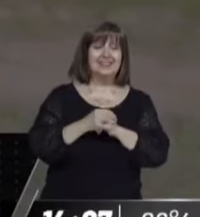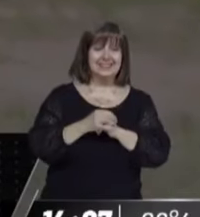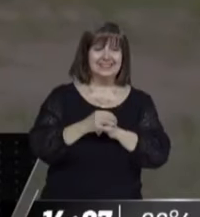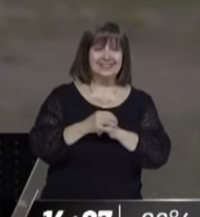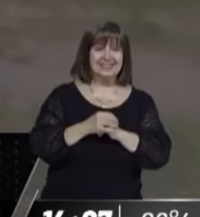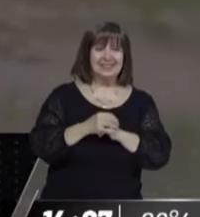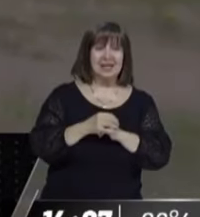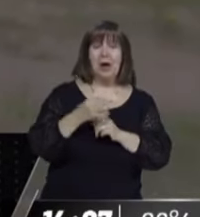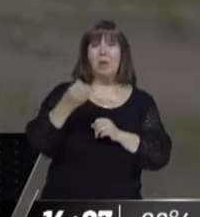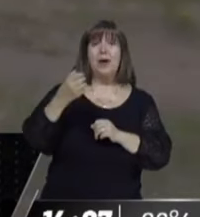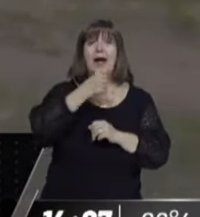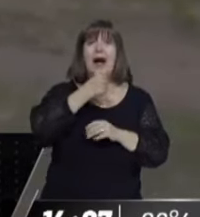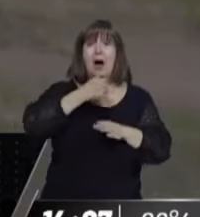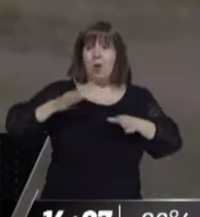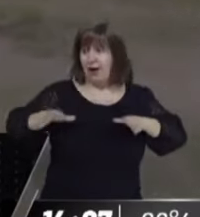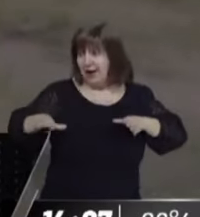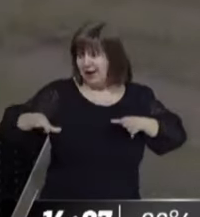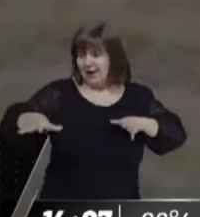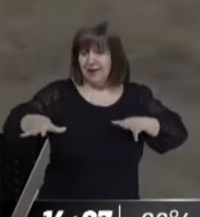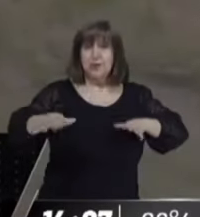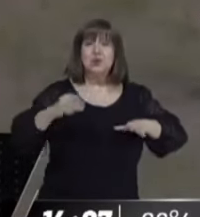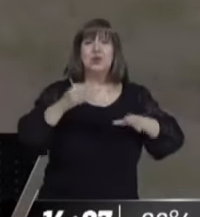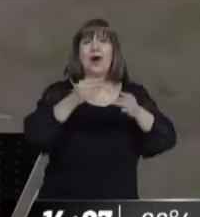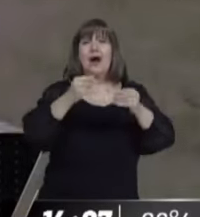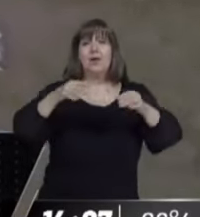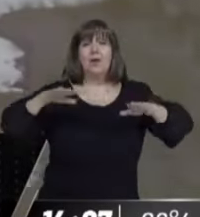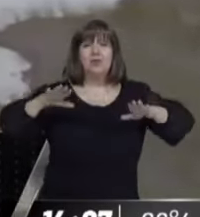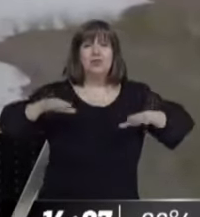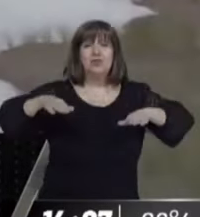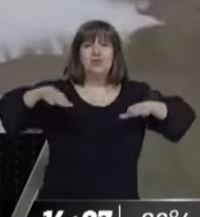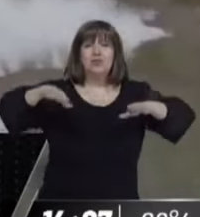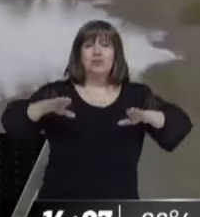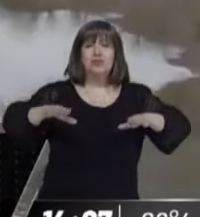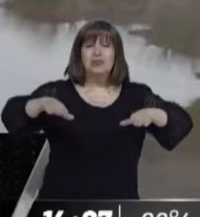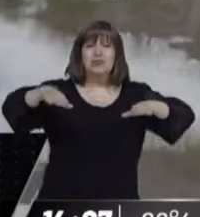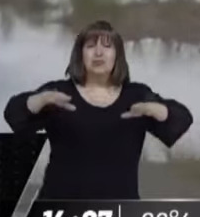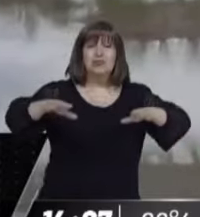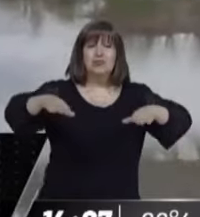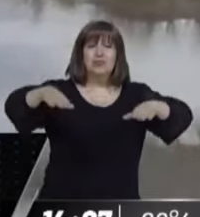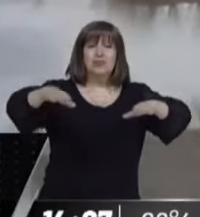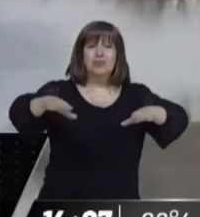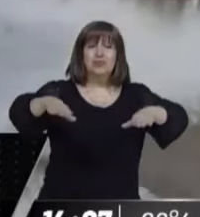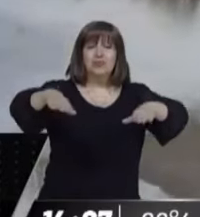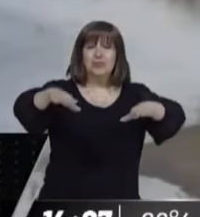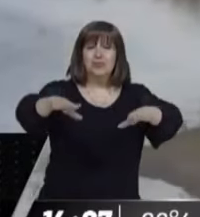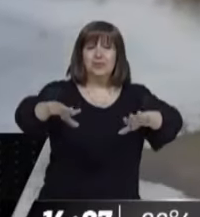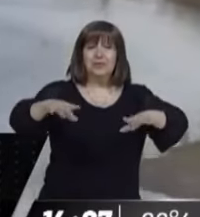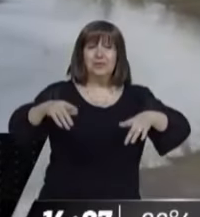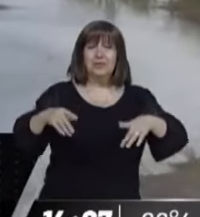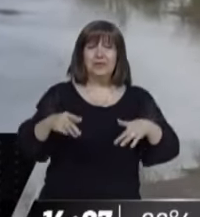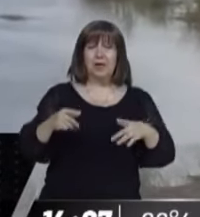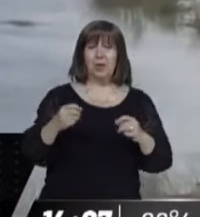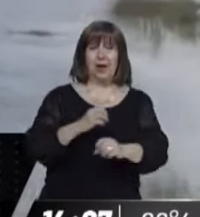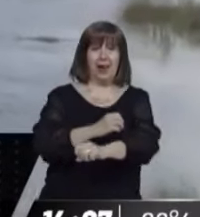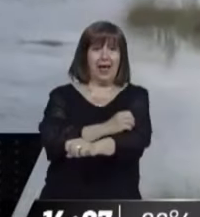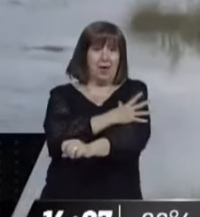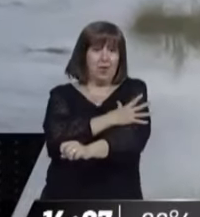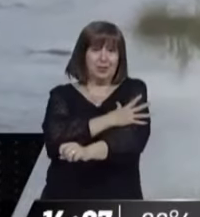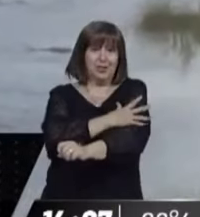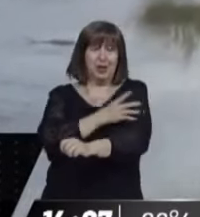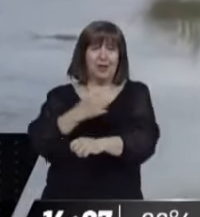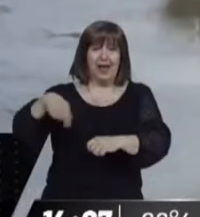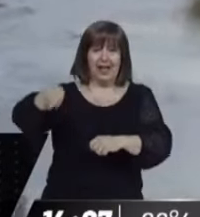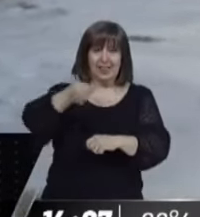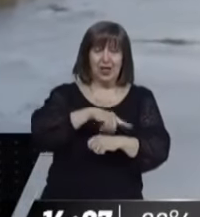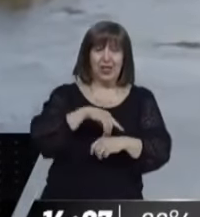Claro, porque el agua pasa lenta y bueno, cada vez está llegando más, así que la verdad que sí. Una emoción para todos.